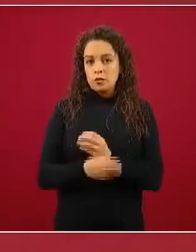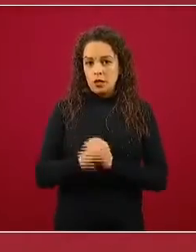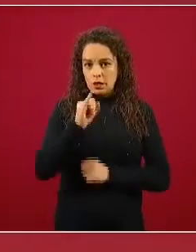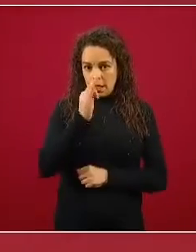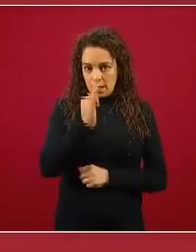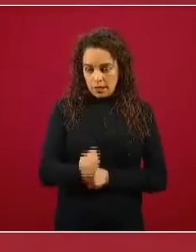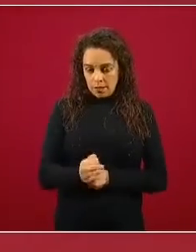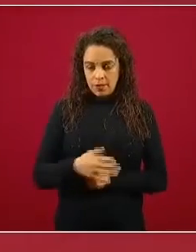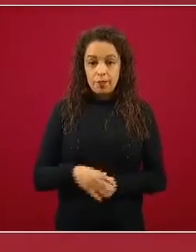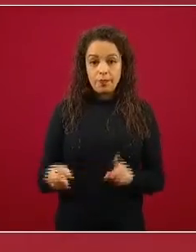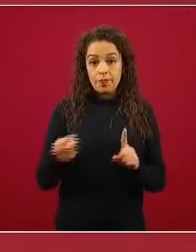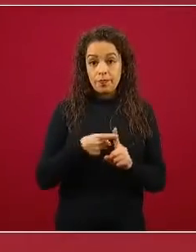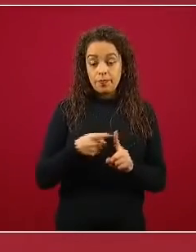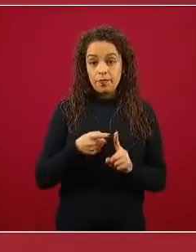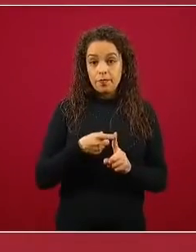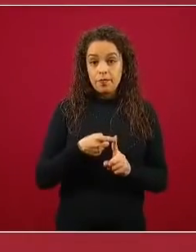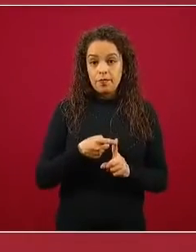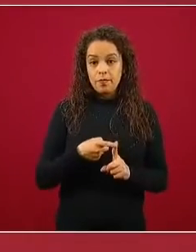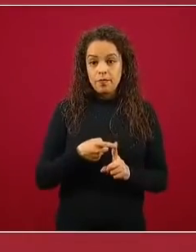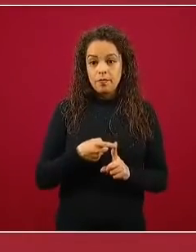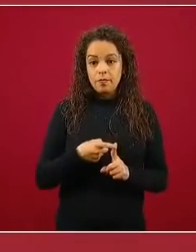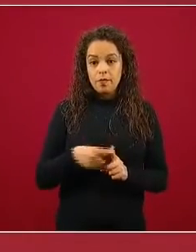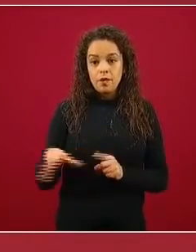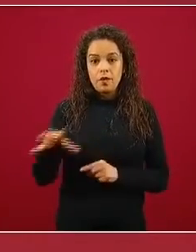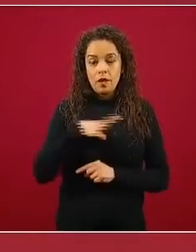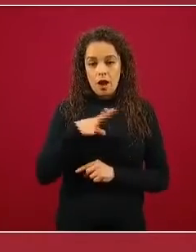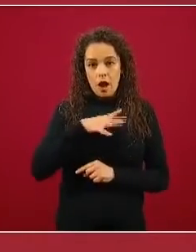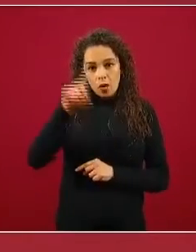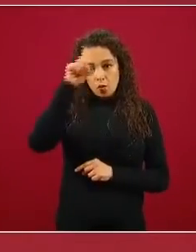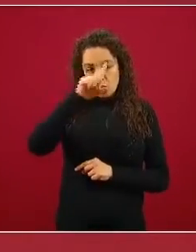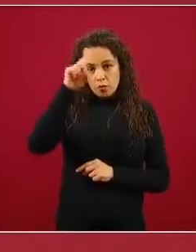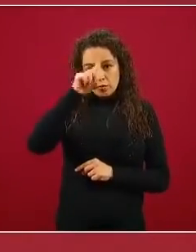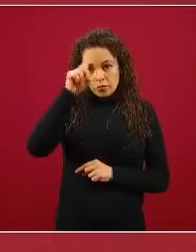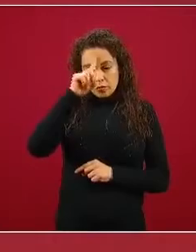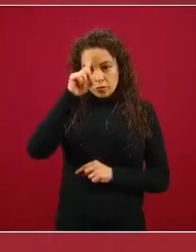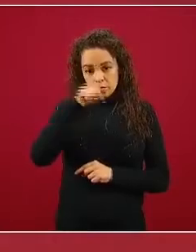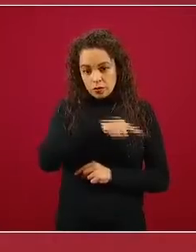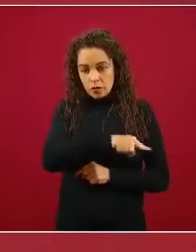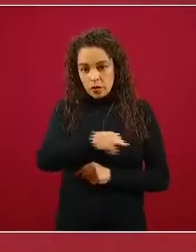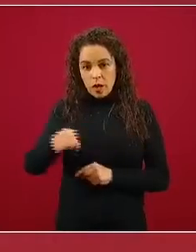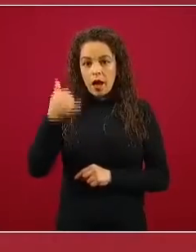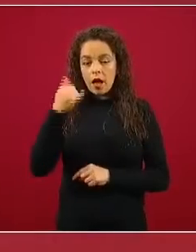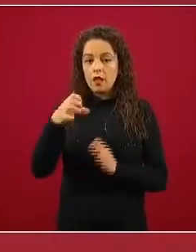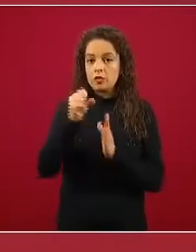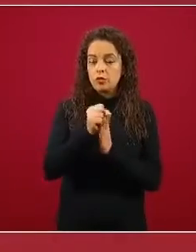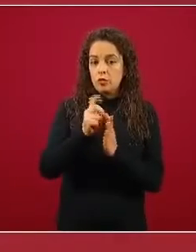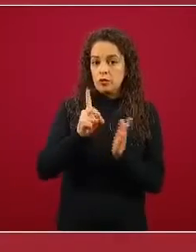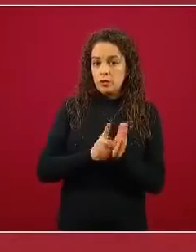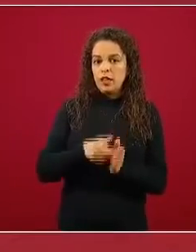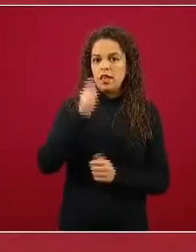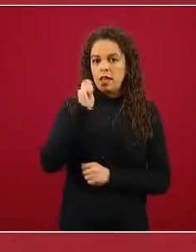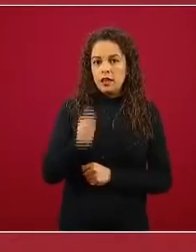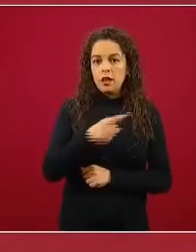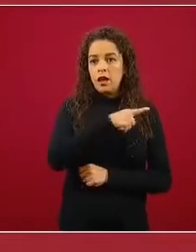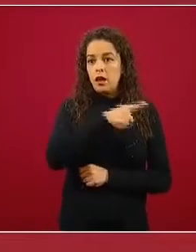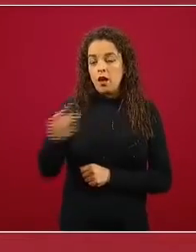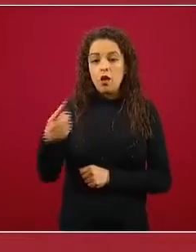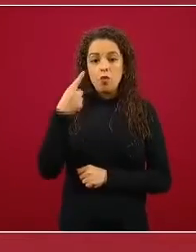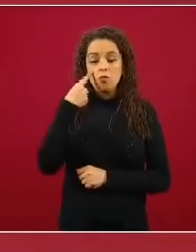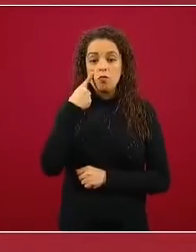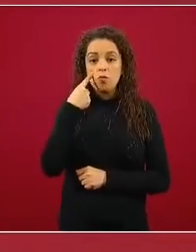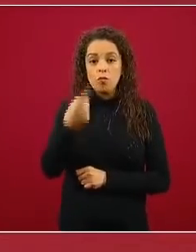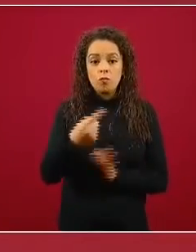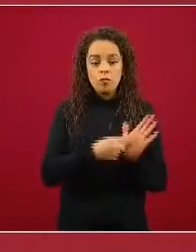que exista un acompañamiento, asesoría o la solicitud de evidencia de la aplicación de